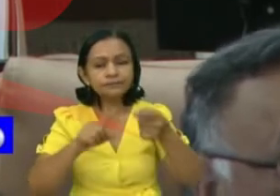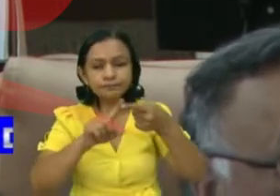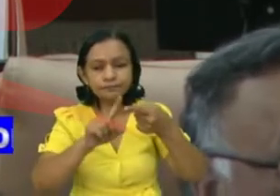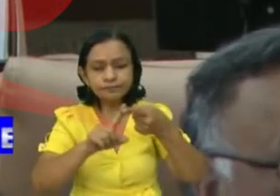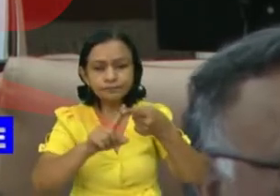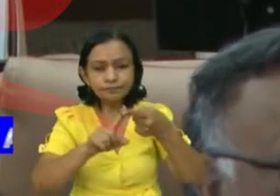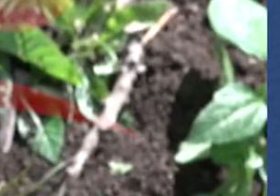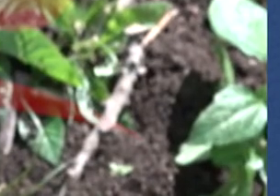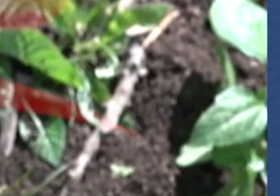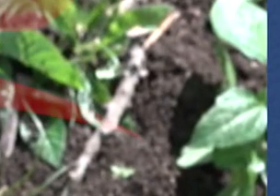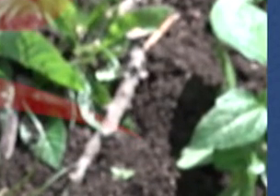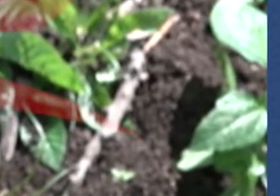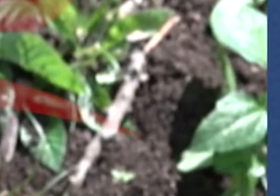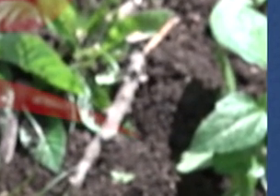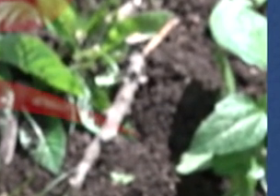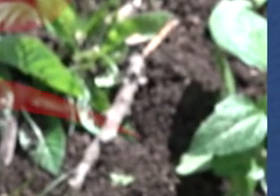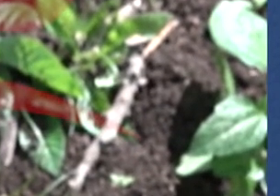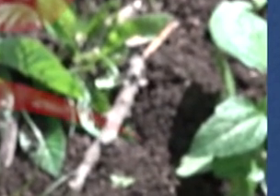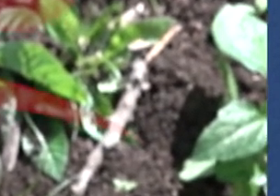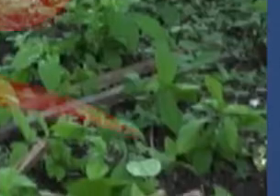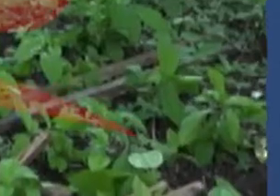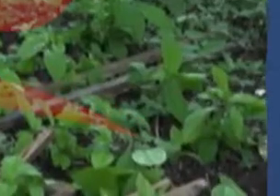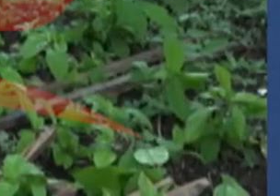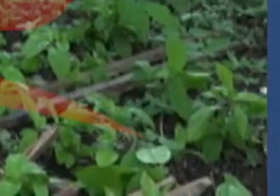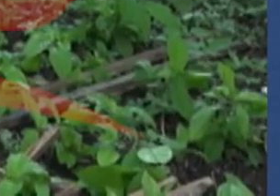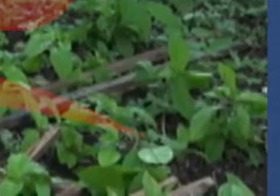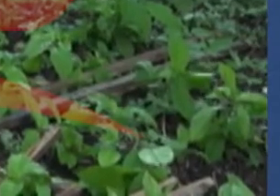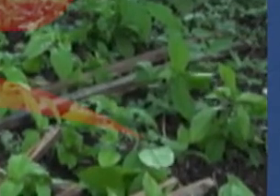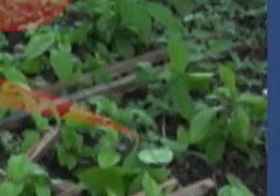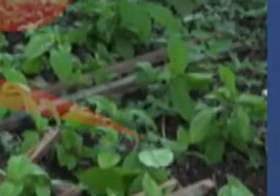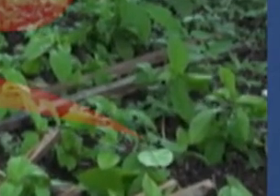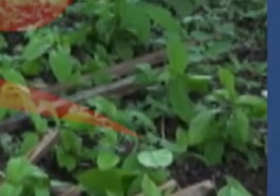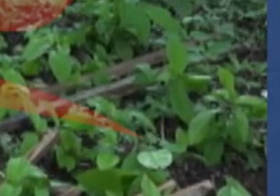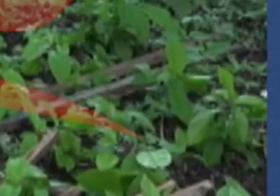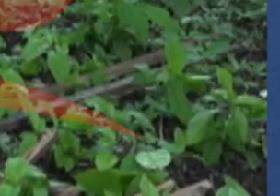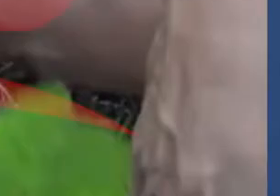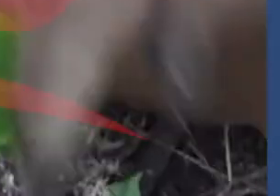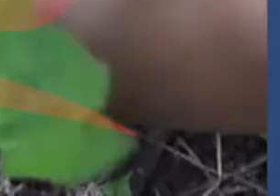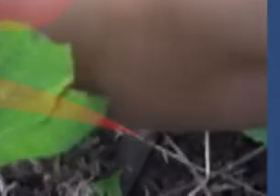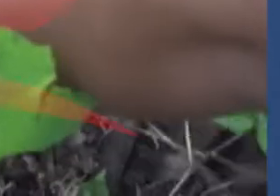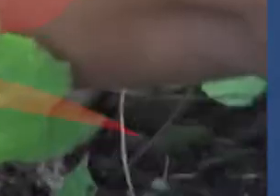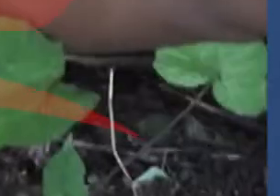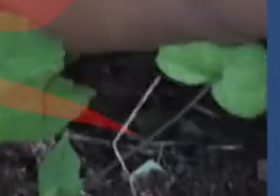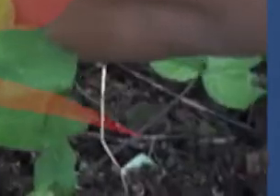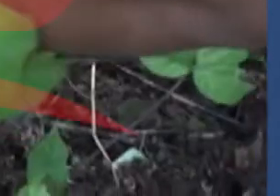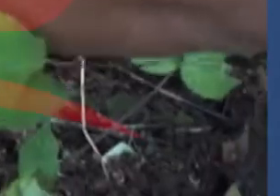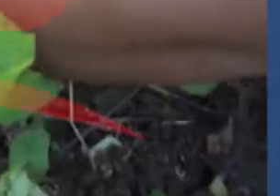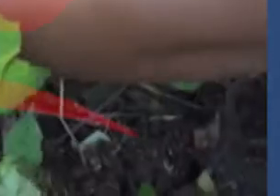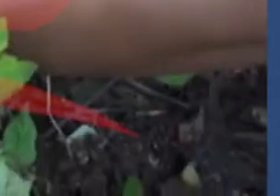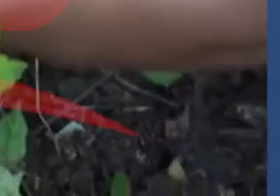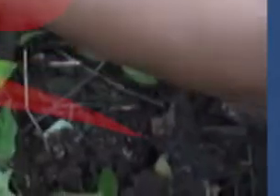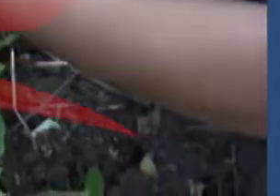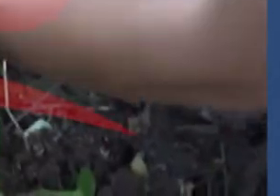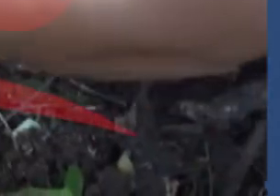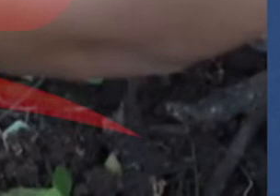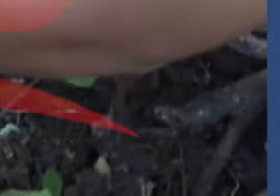de las emisiones de gases de efecto invernadero. El segundo es la creación de empleo verde.